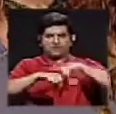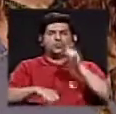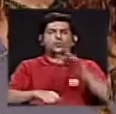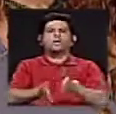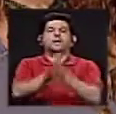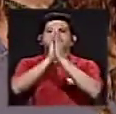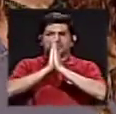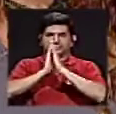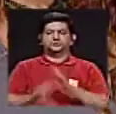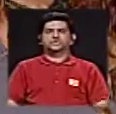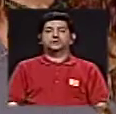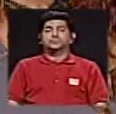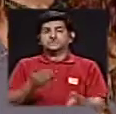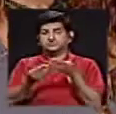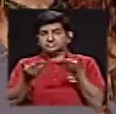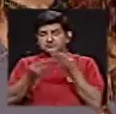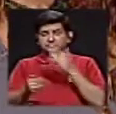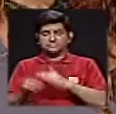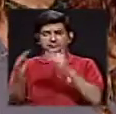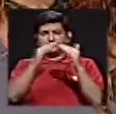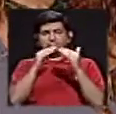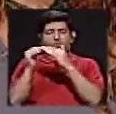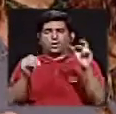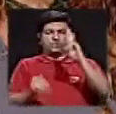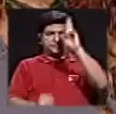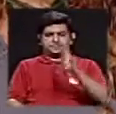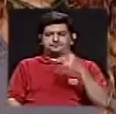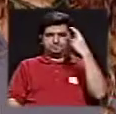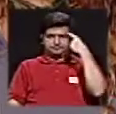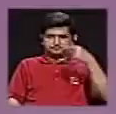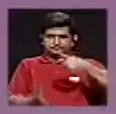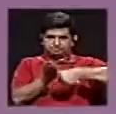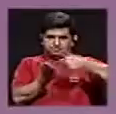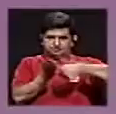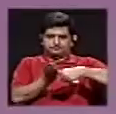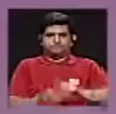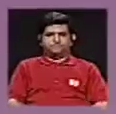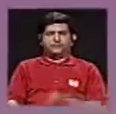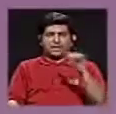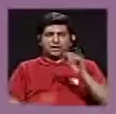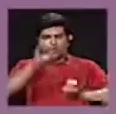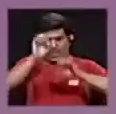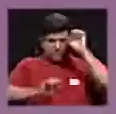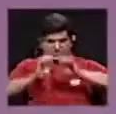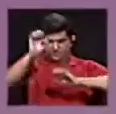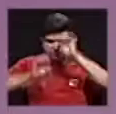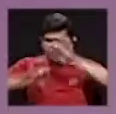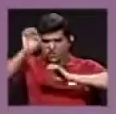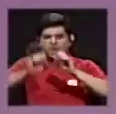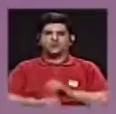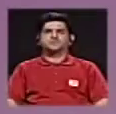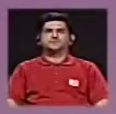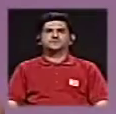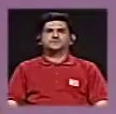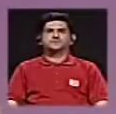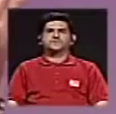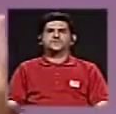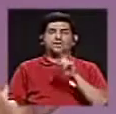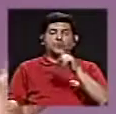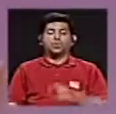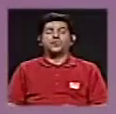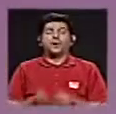llamado verdad prácticamente que nos hacía el pueblo costarricense de cara a estas elecciones también hay que valorar hay